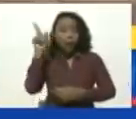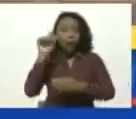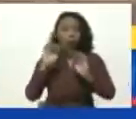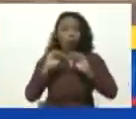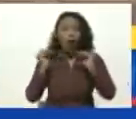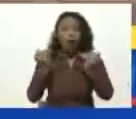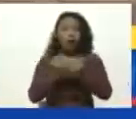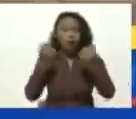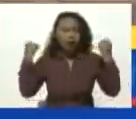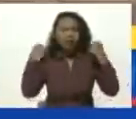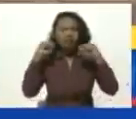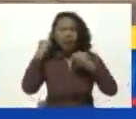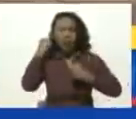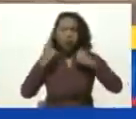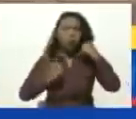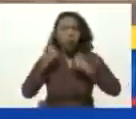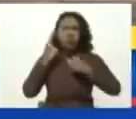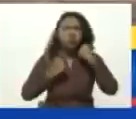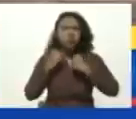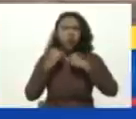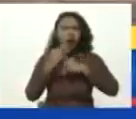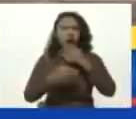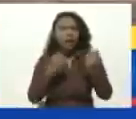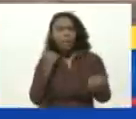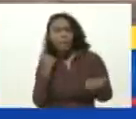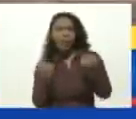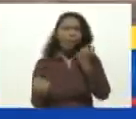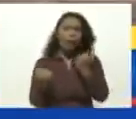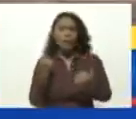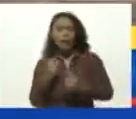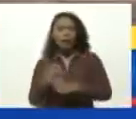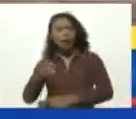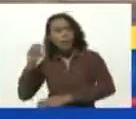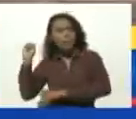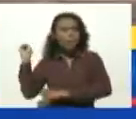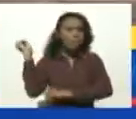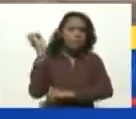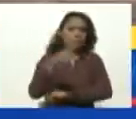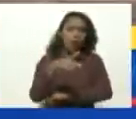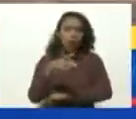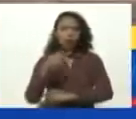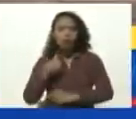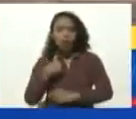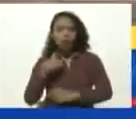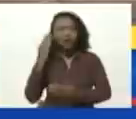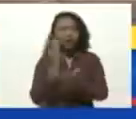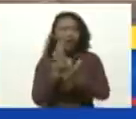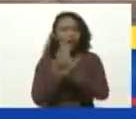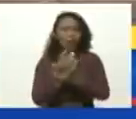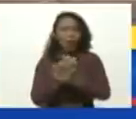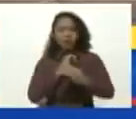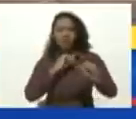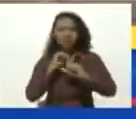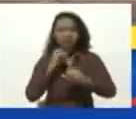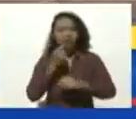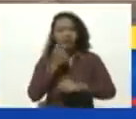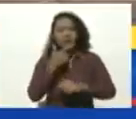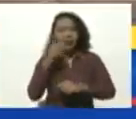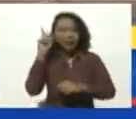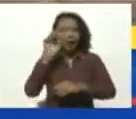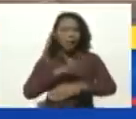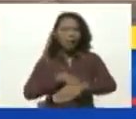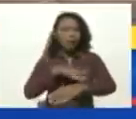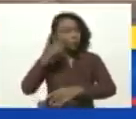allá a practicar, a correr, a hacer ejercicio, a pichar para no perder condiciones. Siempre tengo bellos recuerdos de